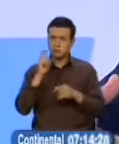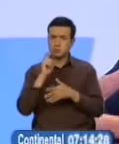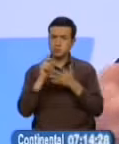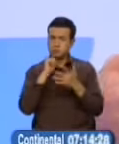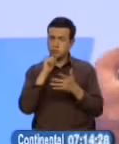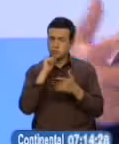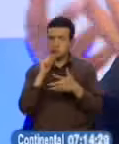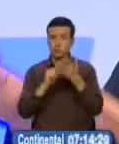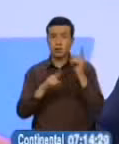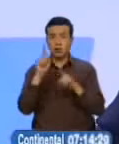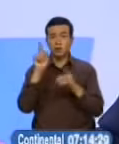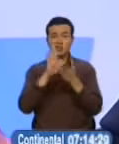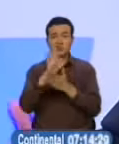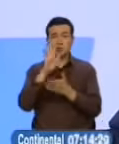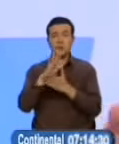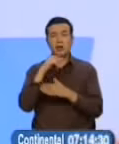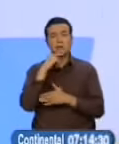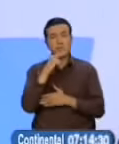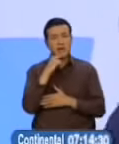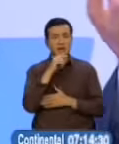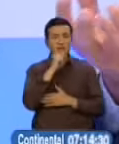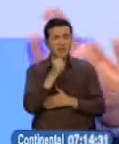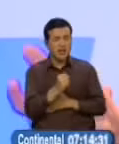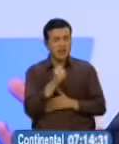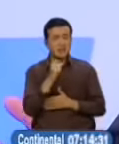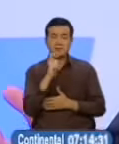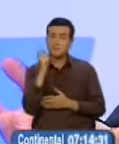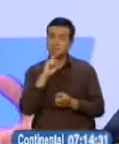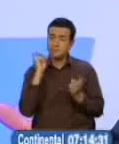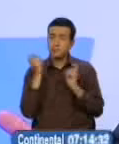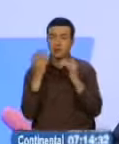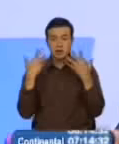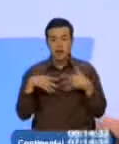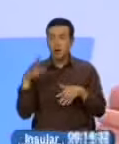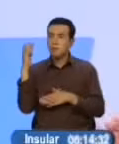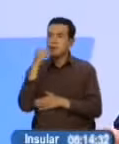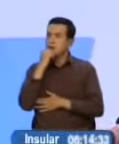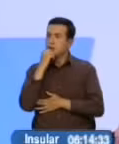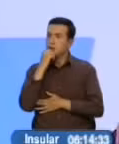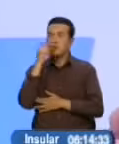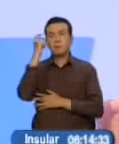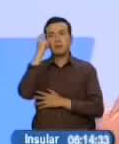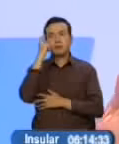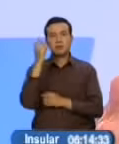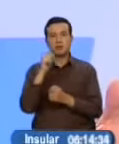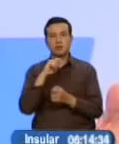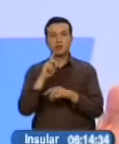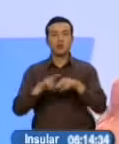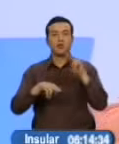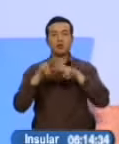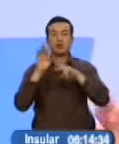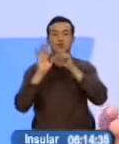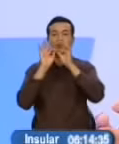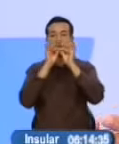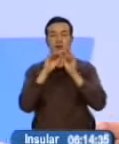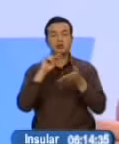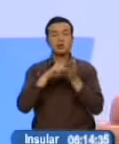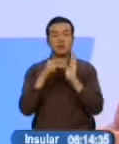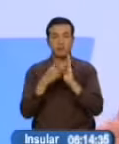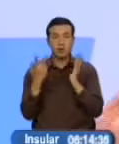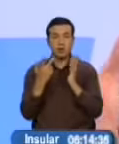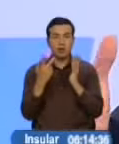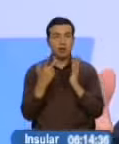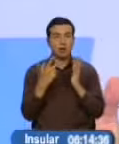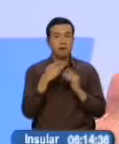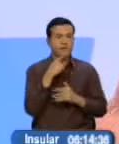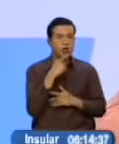necesidades, habían escuelas precarias. Entonces, si es que estamos interviniendo ya en emergencia, cuando hablamos de reconstrucción, estamos hablando de